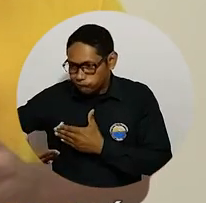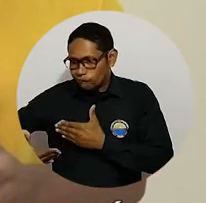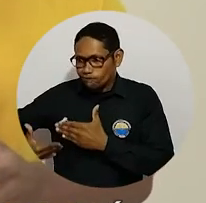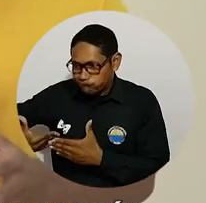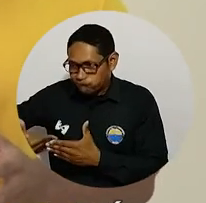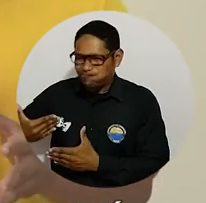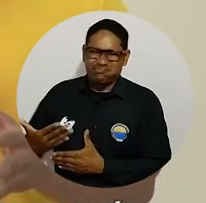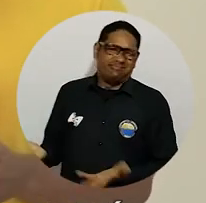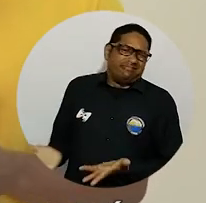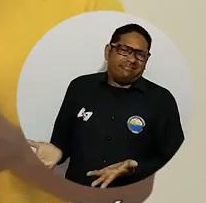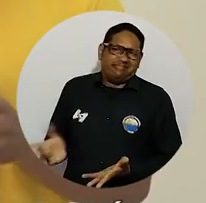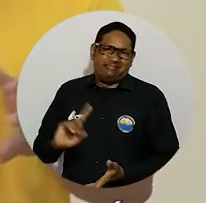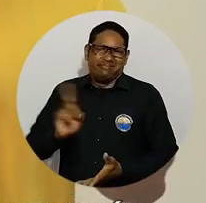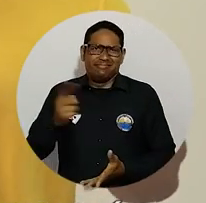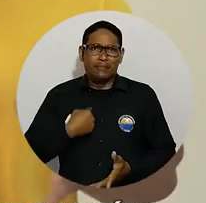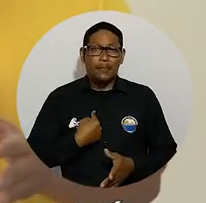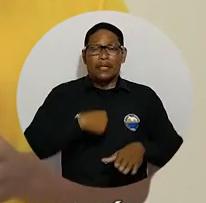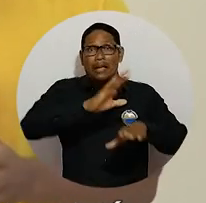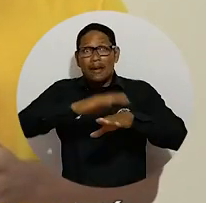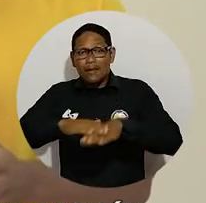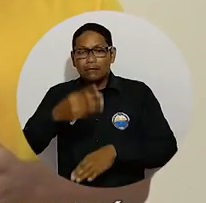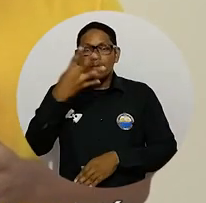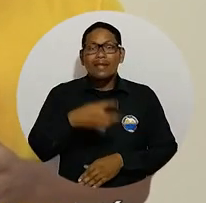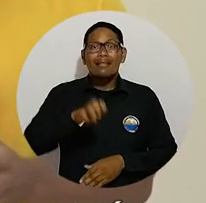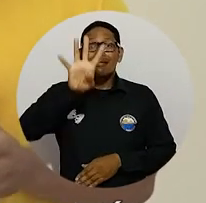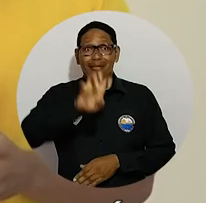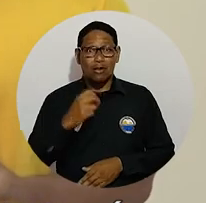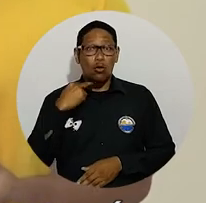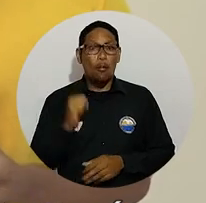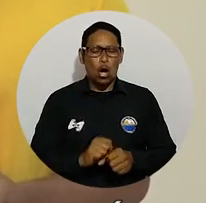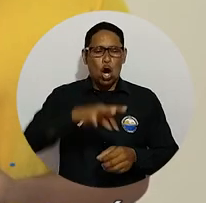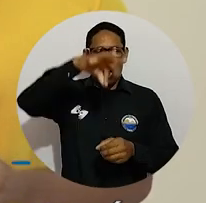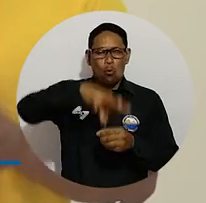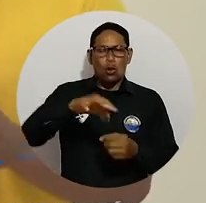de antaño que frenan el desarrollo de esta universidad.